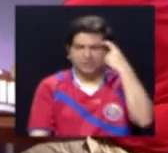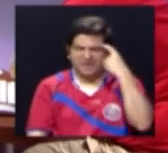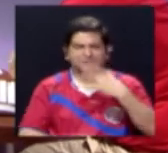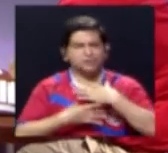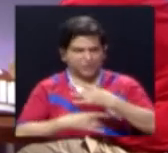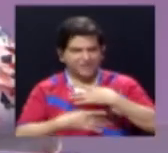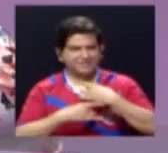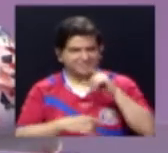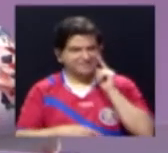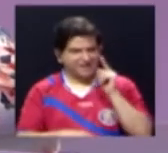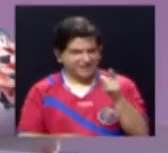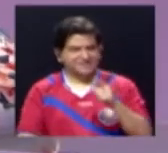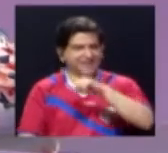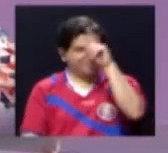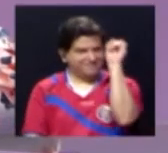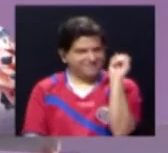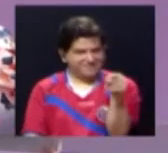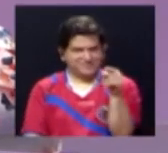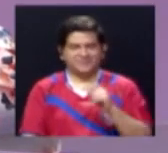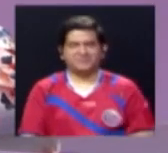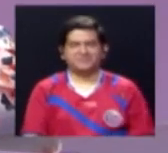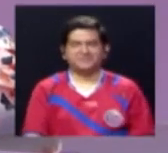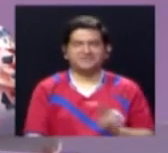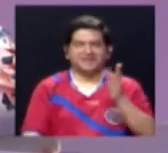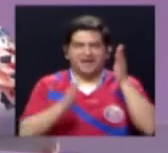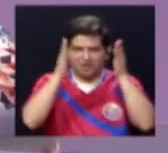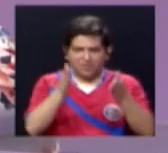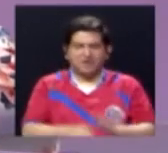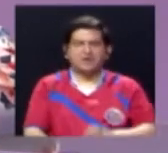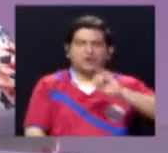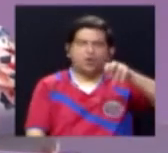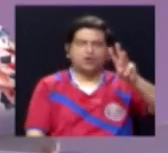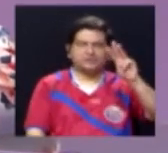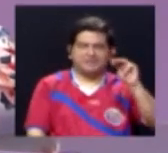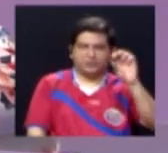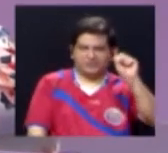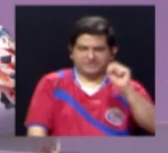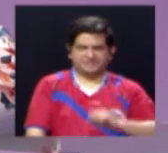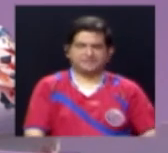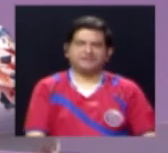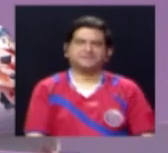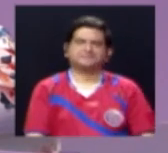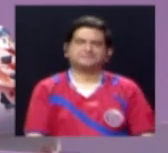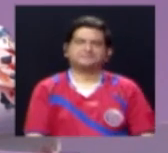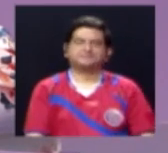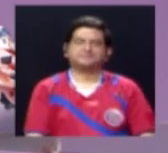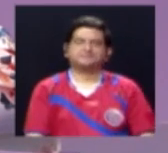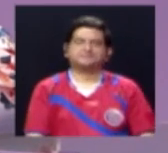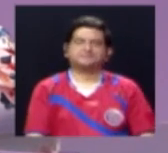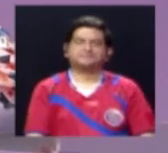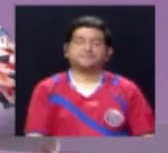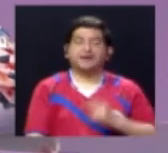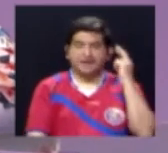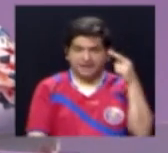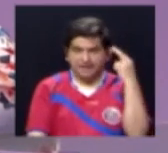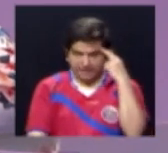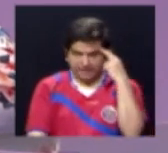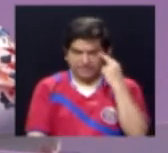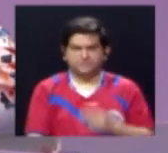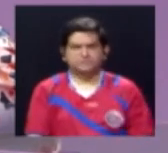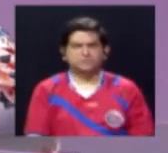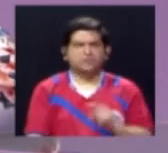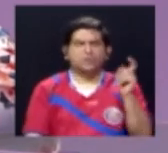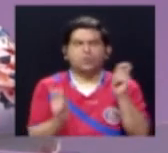tan interesante la pregunta del compañero josé manuel salazar porque hay un